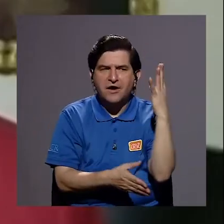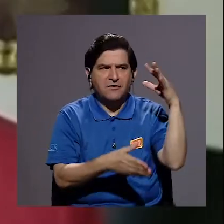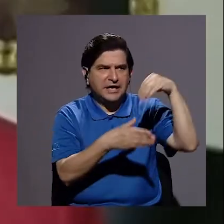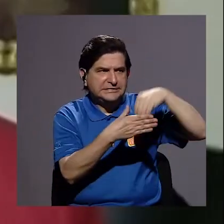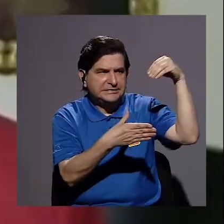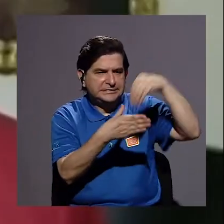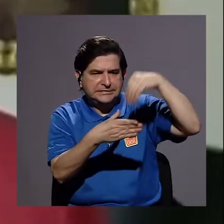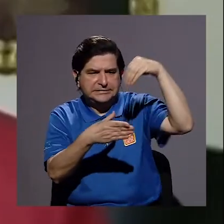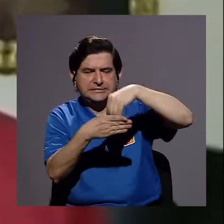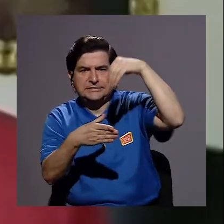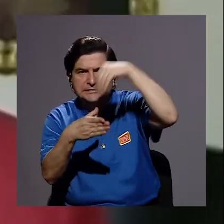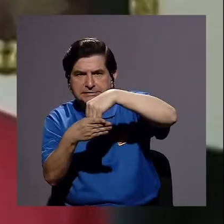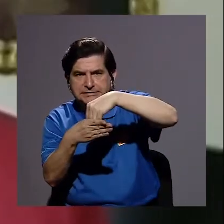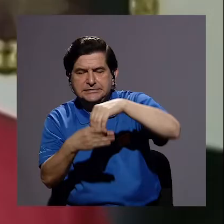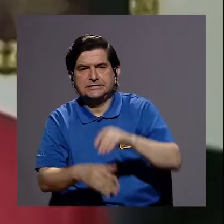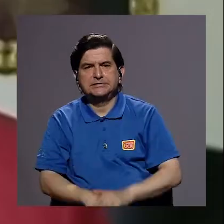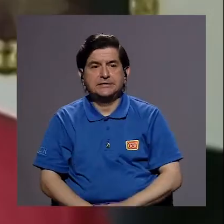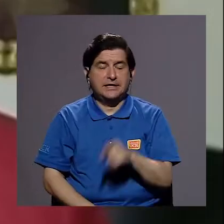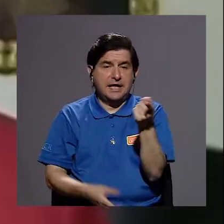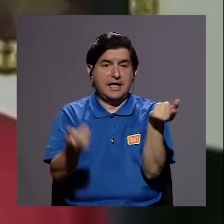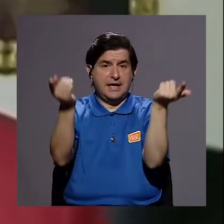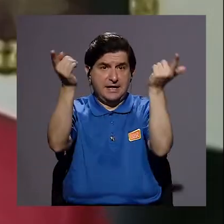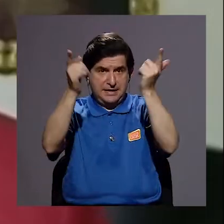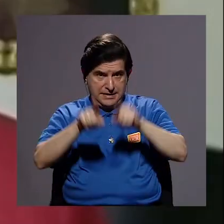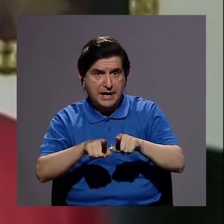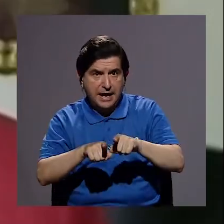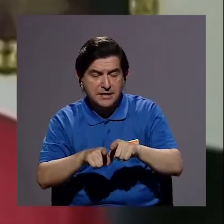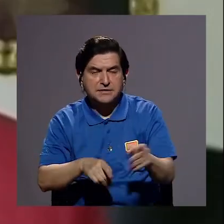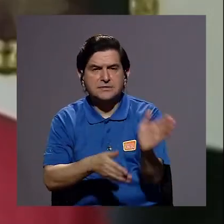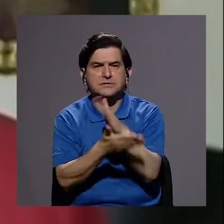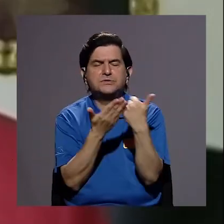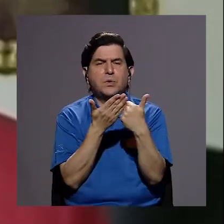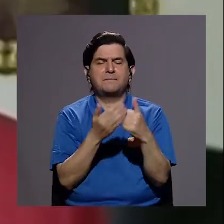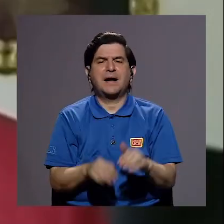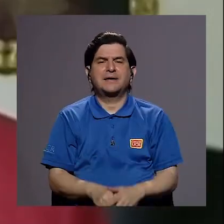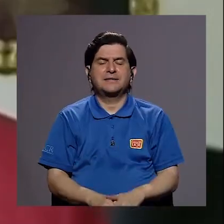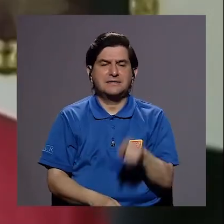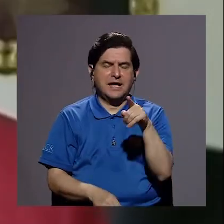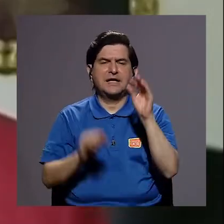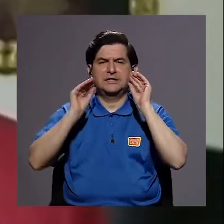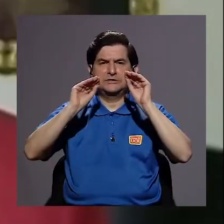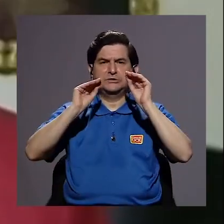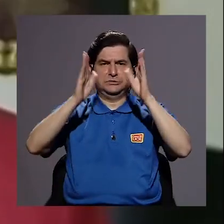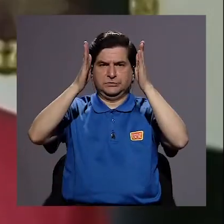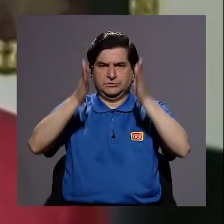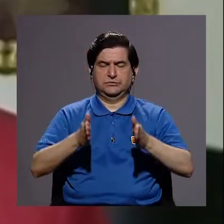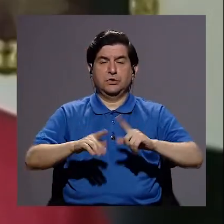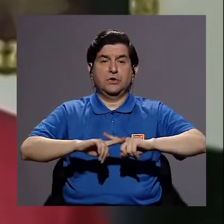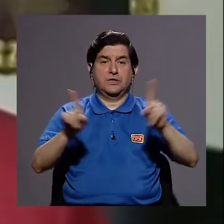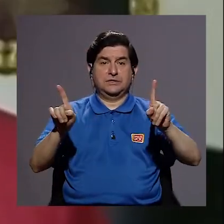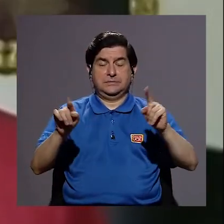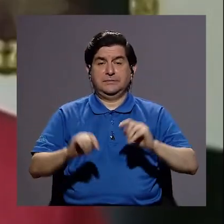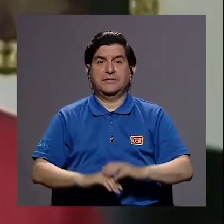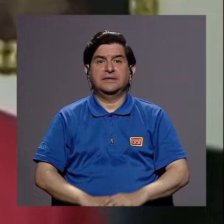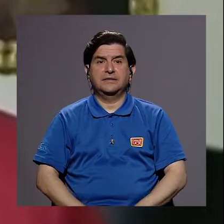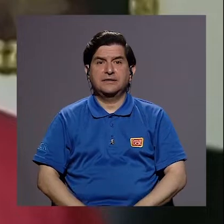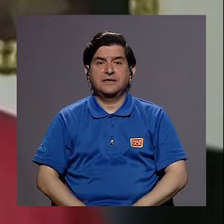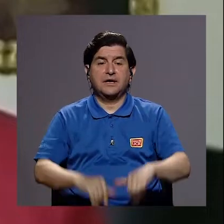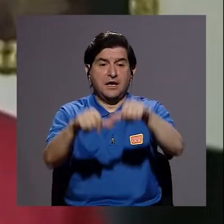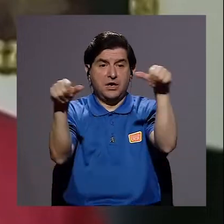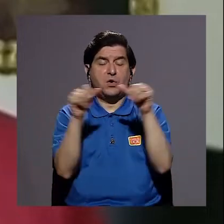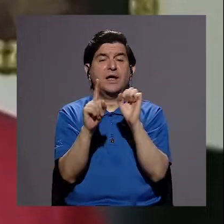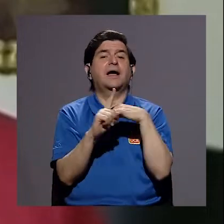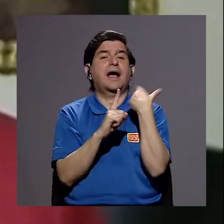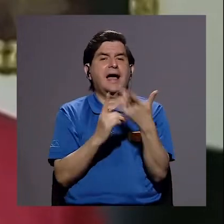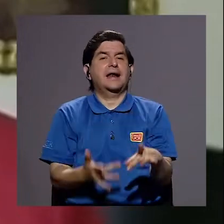mujeres incorporándose a la parte lectiva, pero sobre todo en